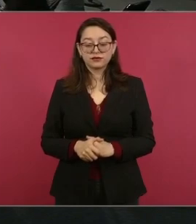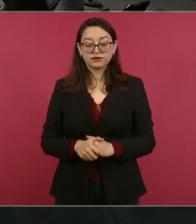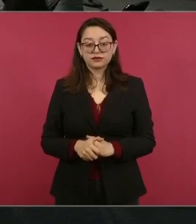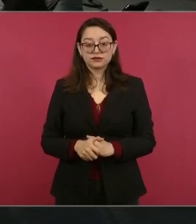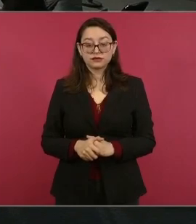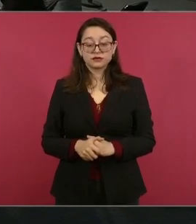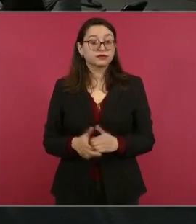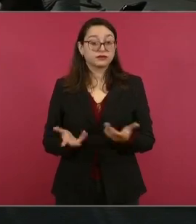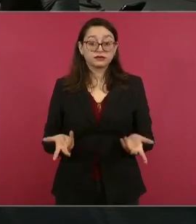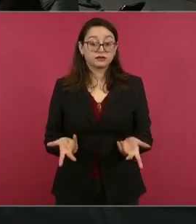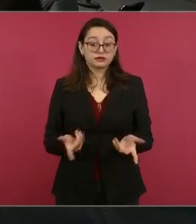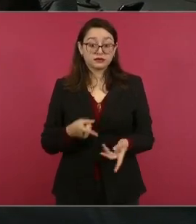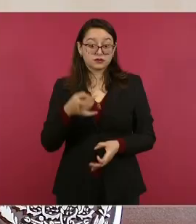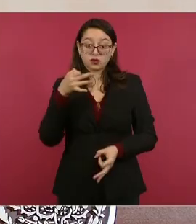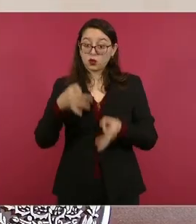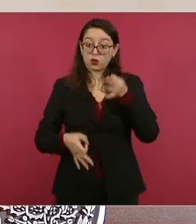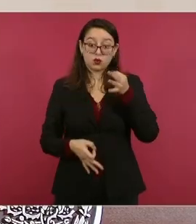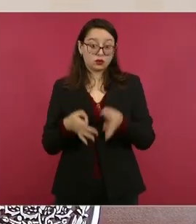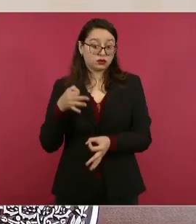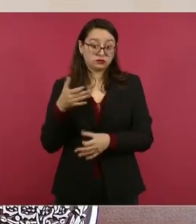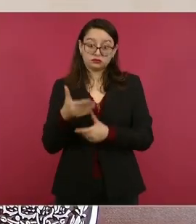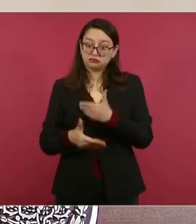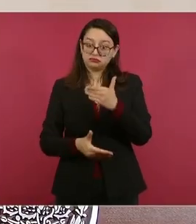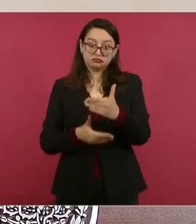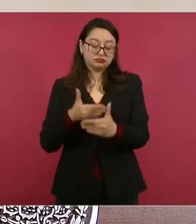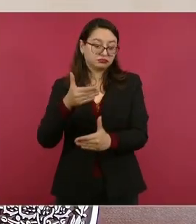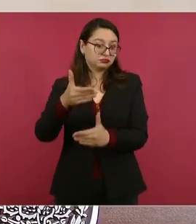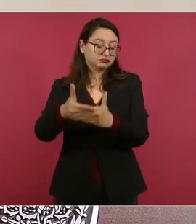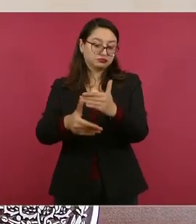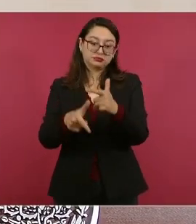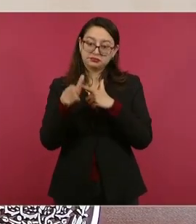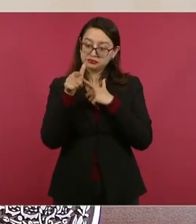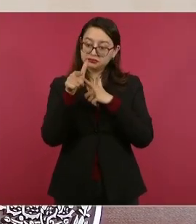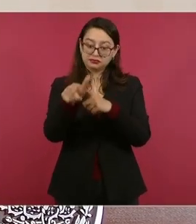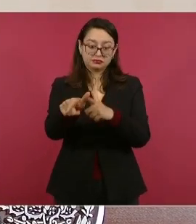que se termine el juicio.